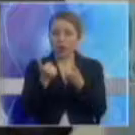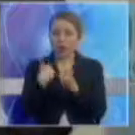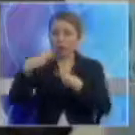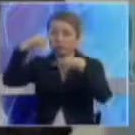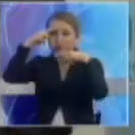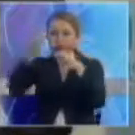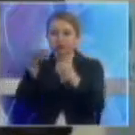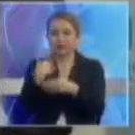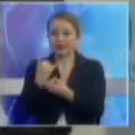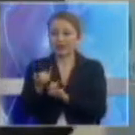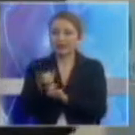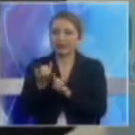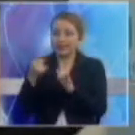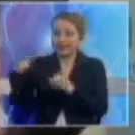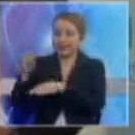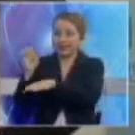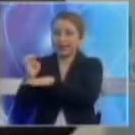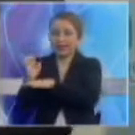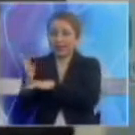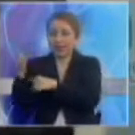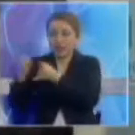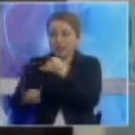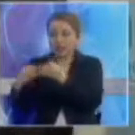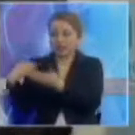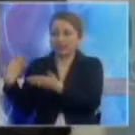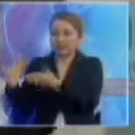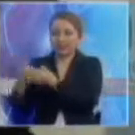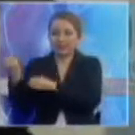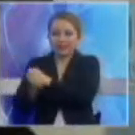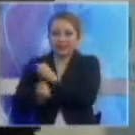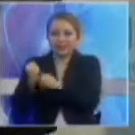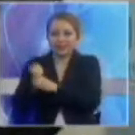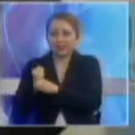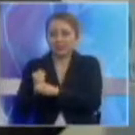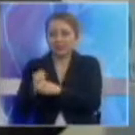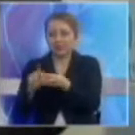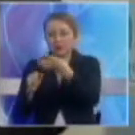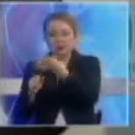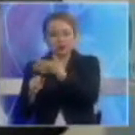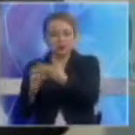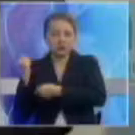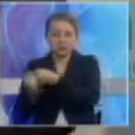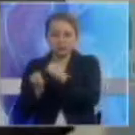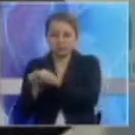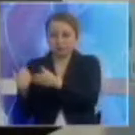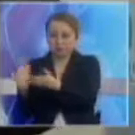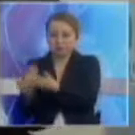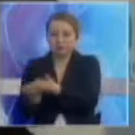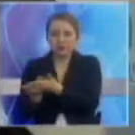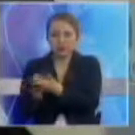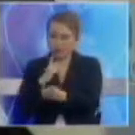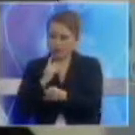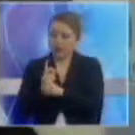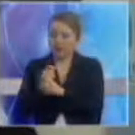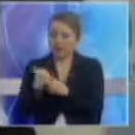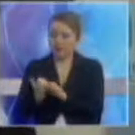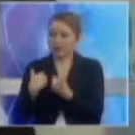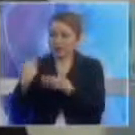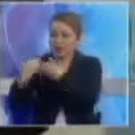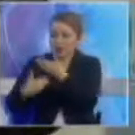noticia, Fernando, y es que en el Ecuador en los últimos años, en los últimos 4 o 5 años, más bien hemos tenido un proceso